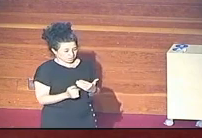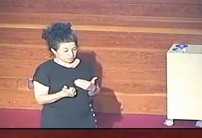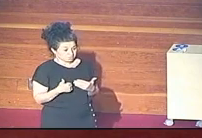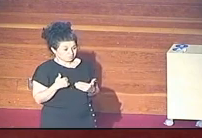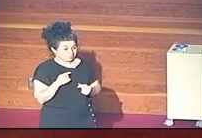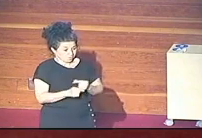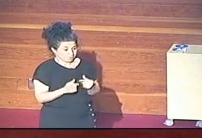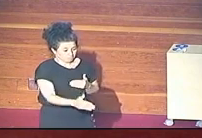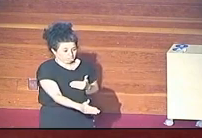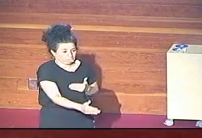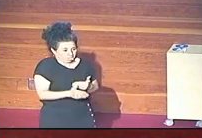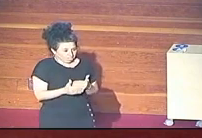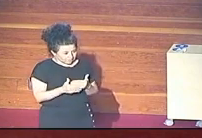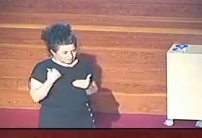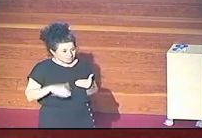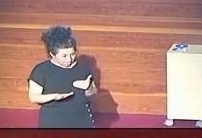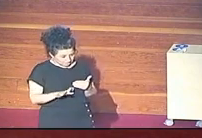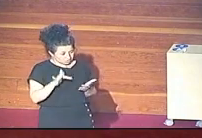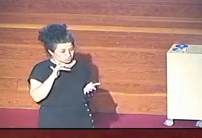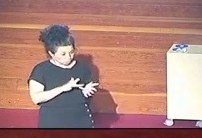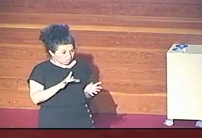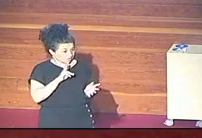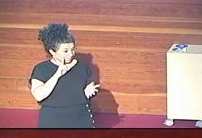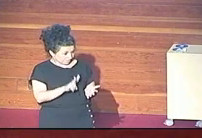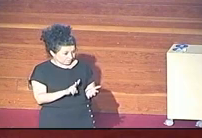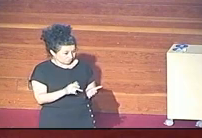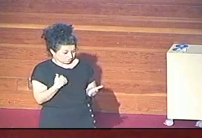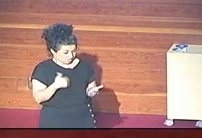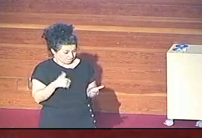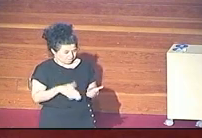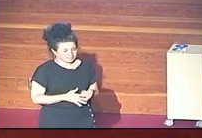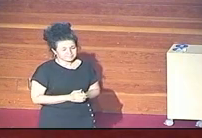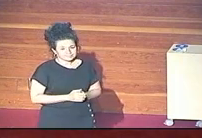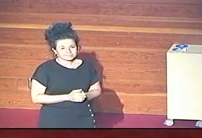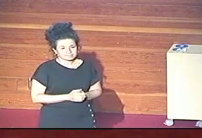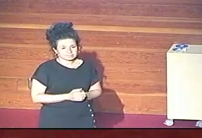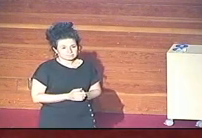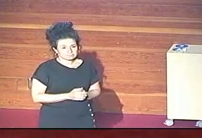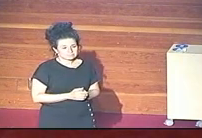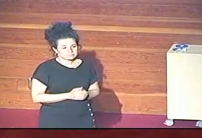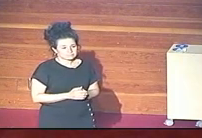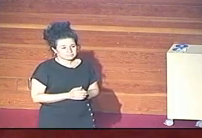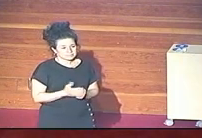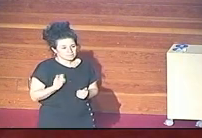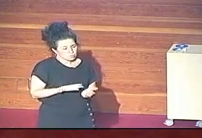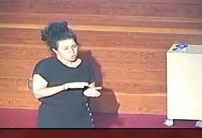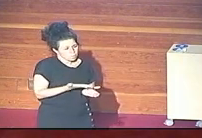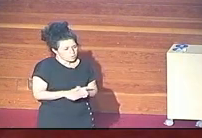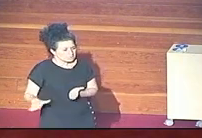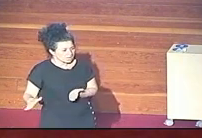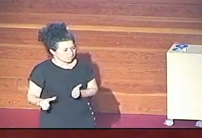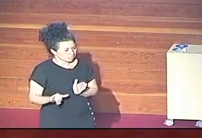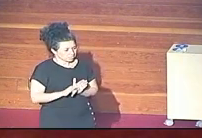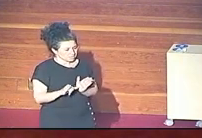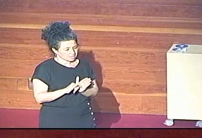los tiempos y los los vamos a ver la mortalidad cercana yo creo que